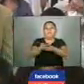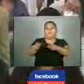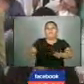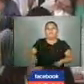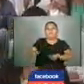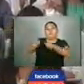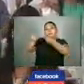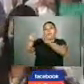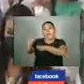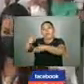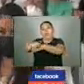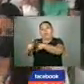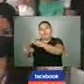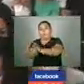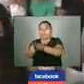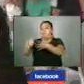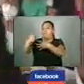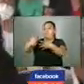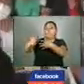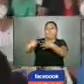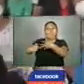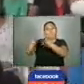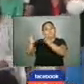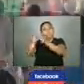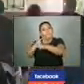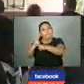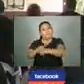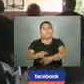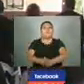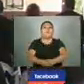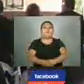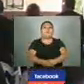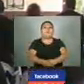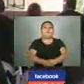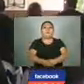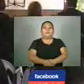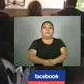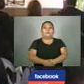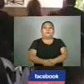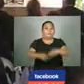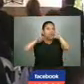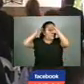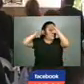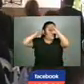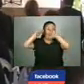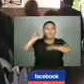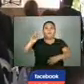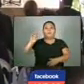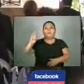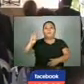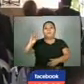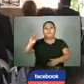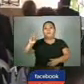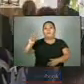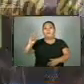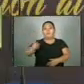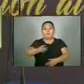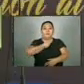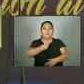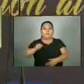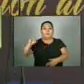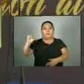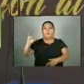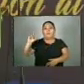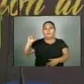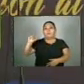reformas constitucionales que será entregada a la Asamblea Legislativa. Con imágenes de Roberto Martínez, un reporte de